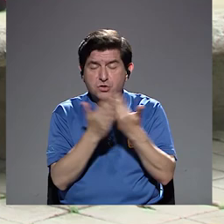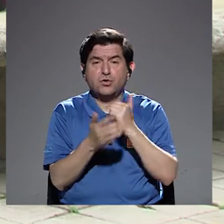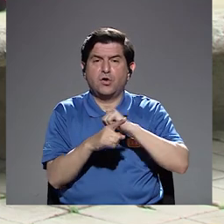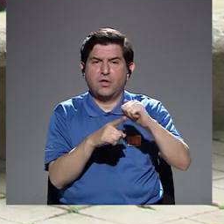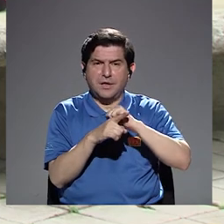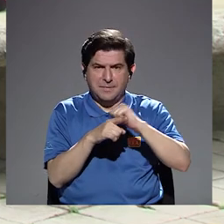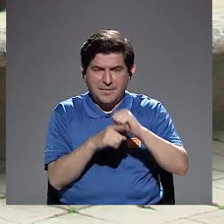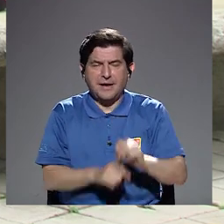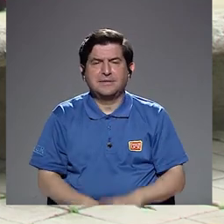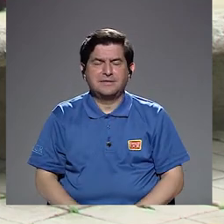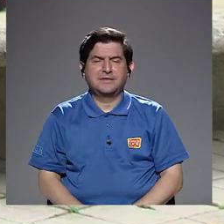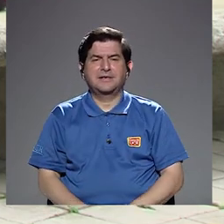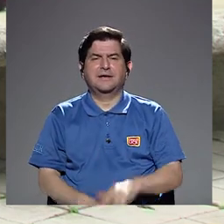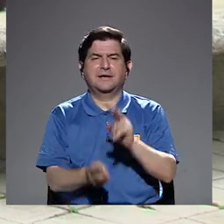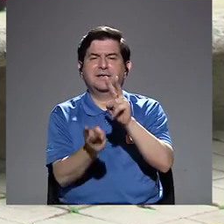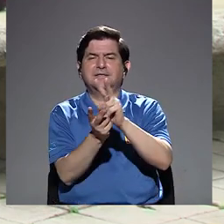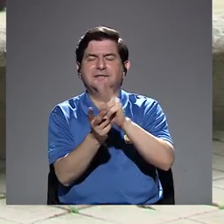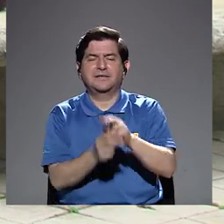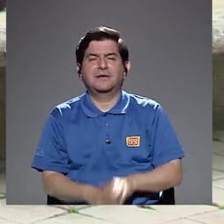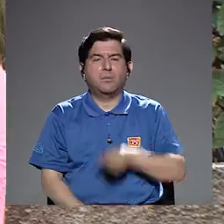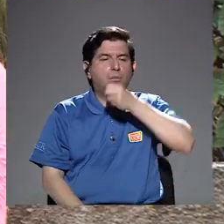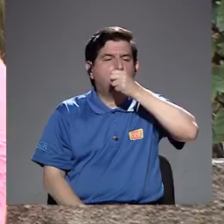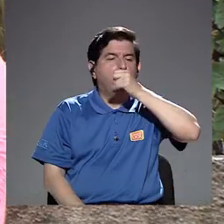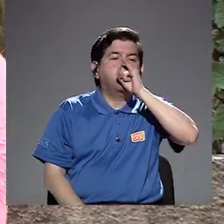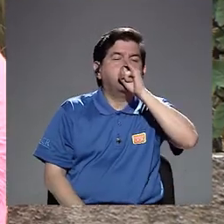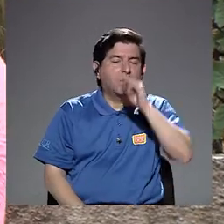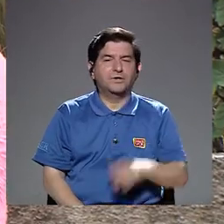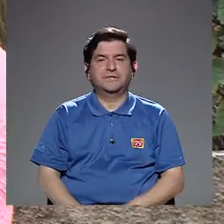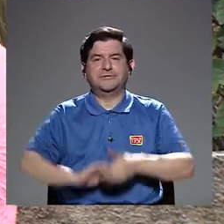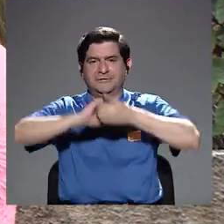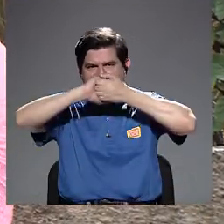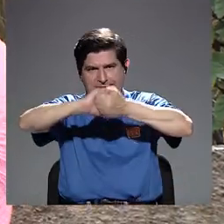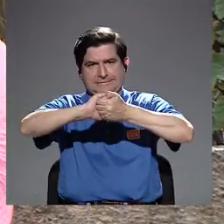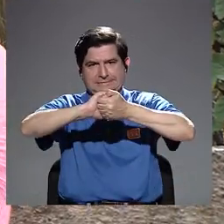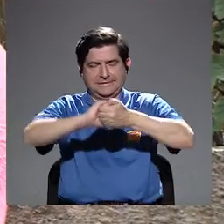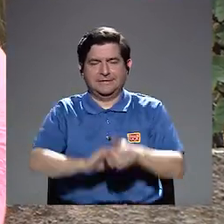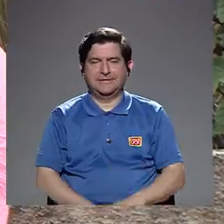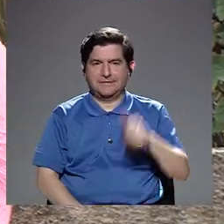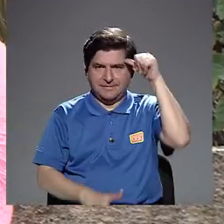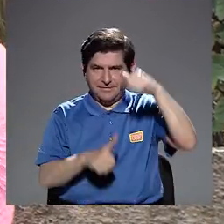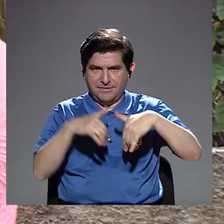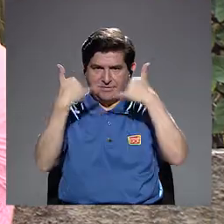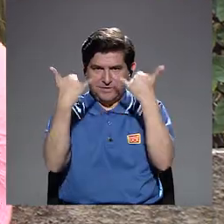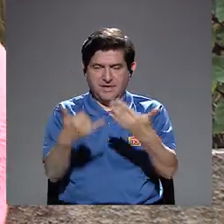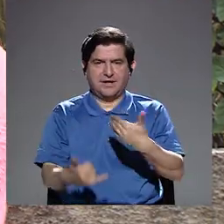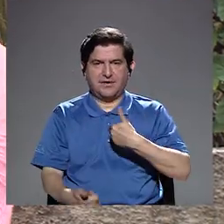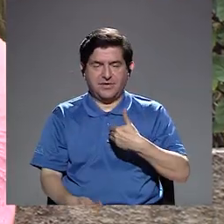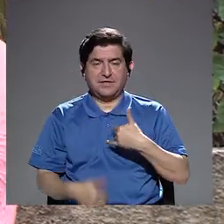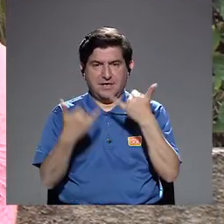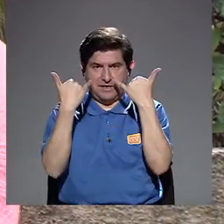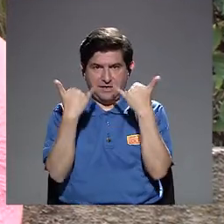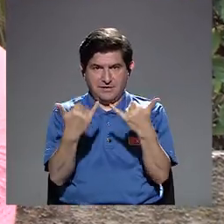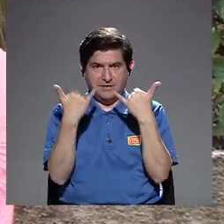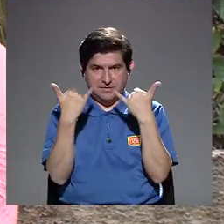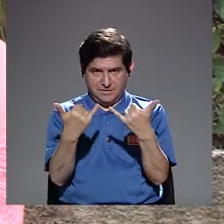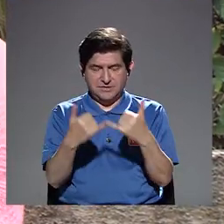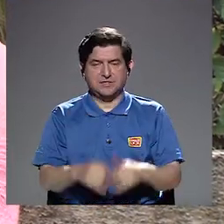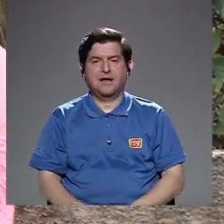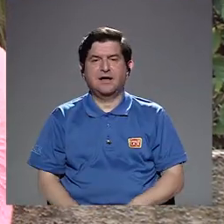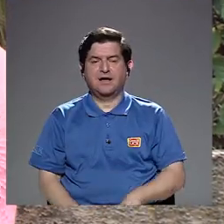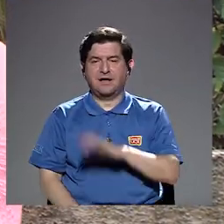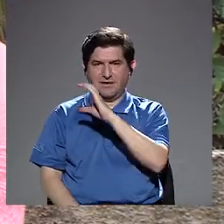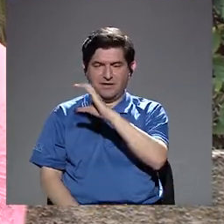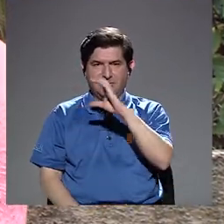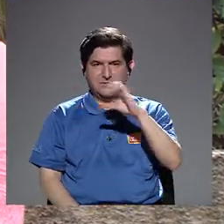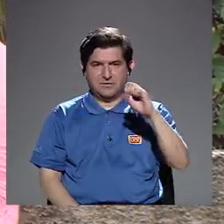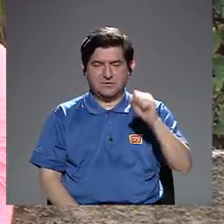práctica sexual, evidentemente el preservativo va a ser un gran aliado, ¿verdad? Recordemos que actualmente tenemos ya disponible a nivel de la caja